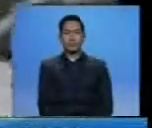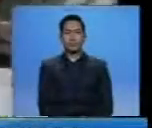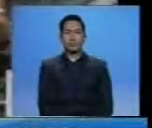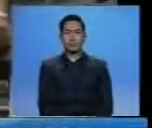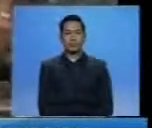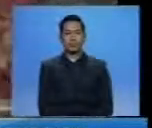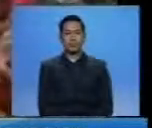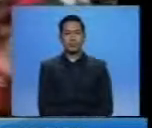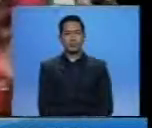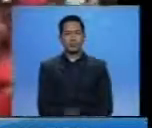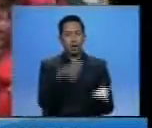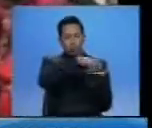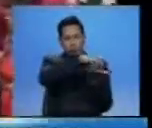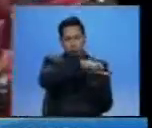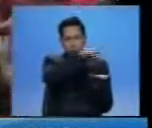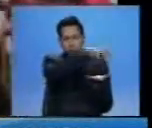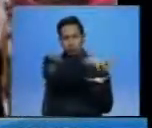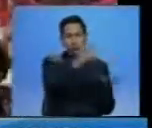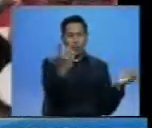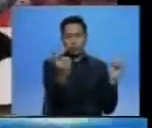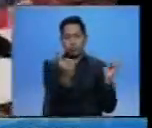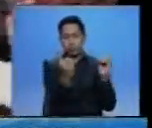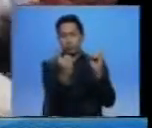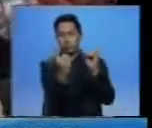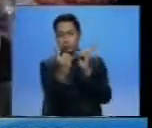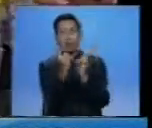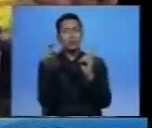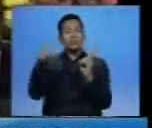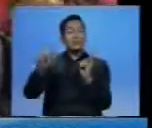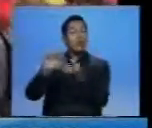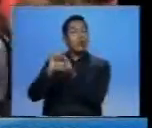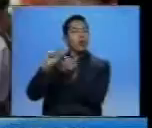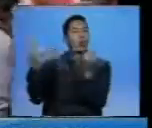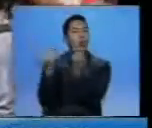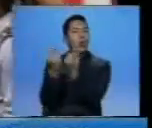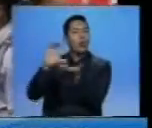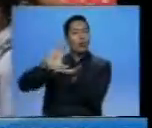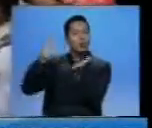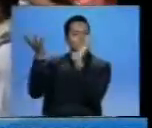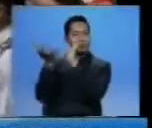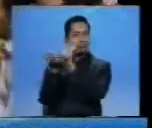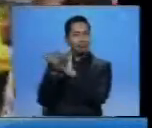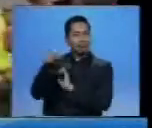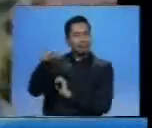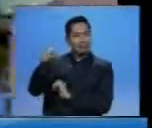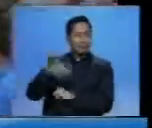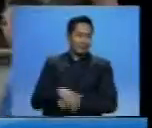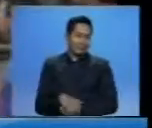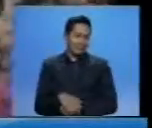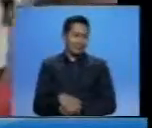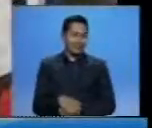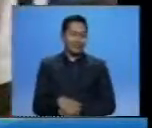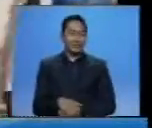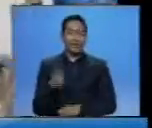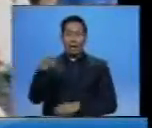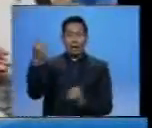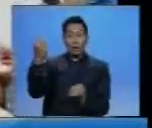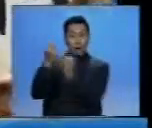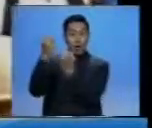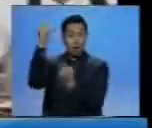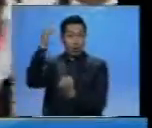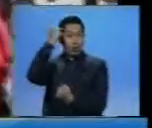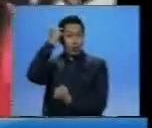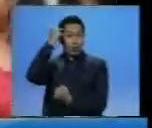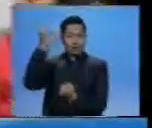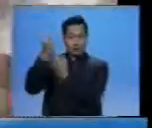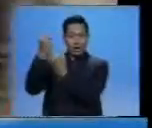Llegaron a la provincia de Cañar, pero se toparon con otra piedra en el camino. Se repitió en Azogues lo que ocurrió en otras ciudades. Grupos que respaldan